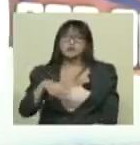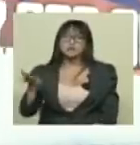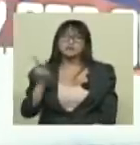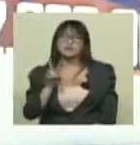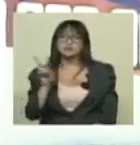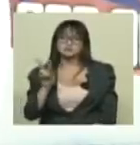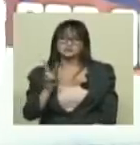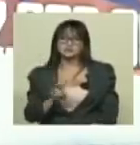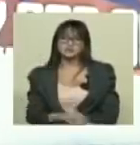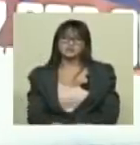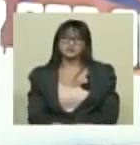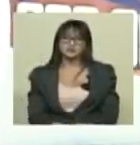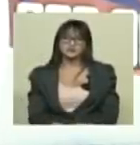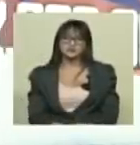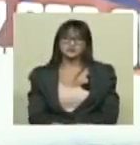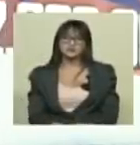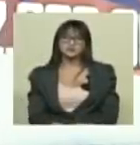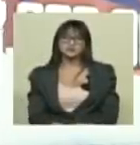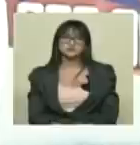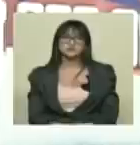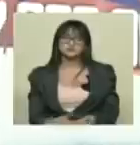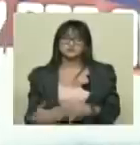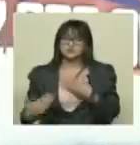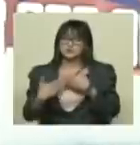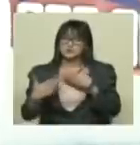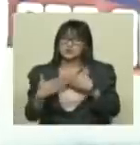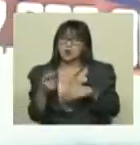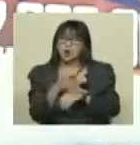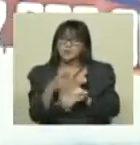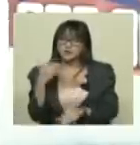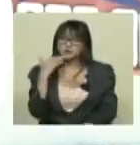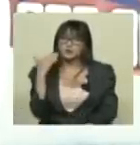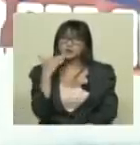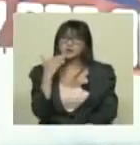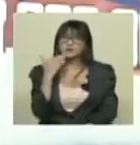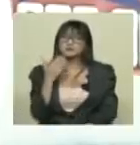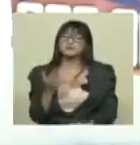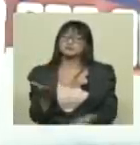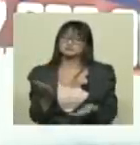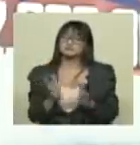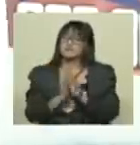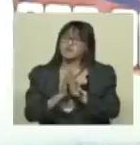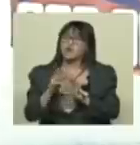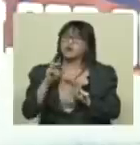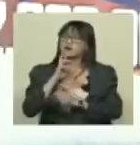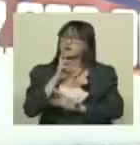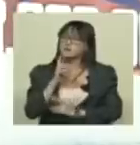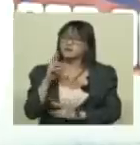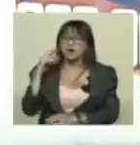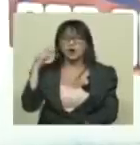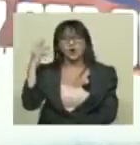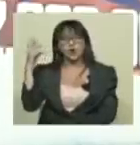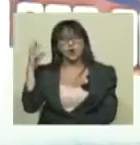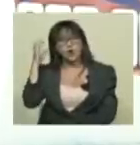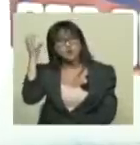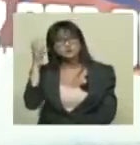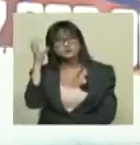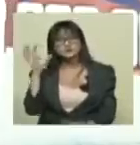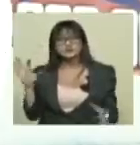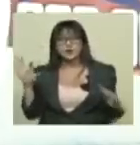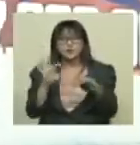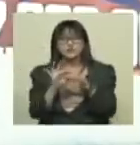que frente a esta agresión del gobierno de Estados Unidos, una vez más respondamos con la conciencia, con la